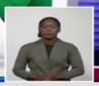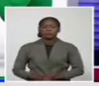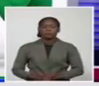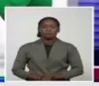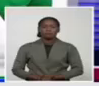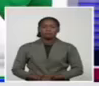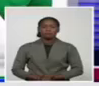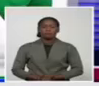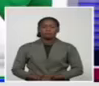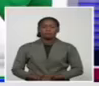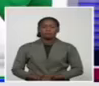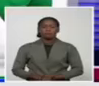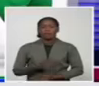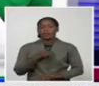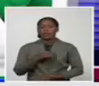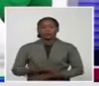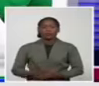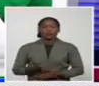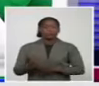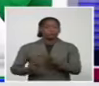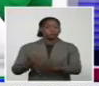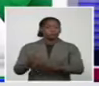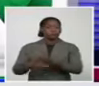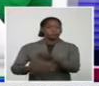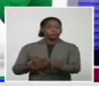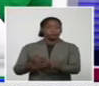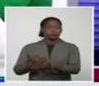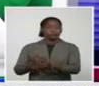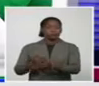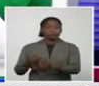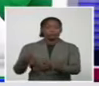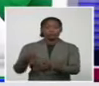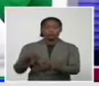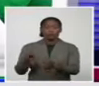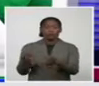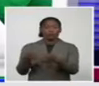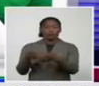decir que un grupo de ellos no tenga